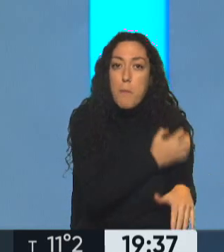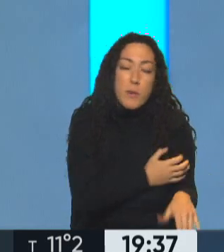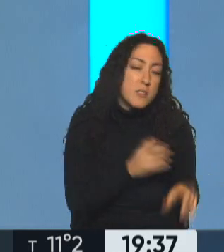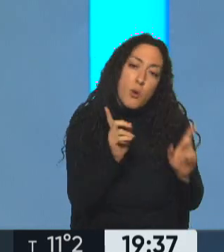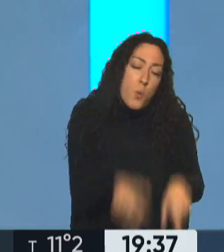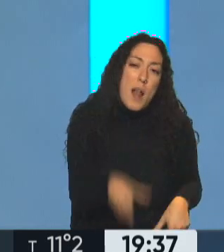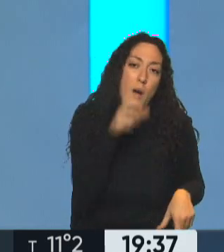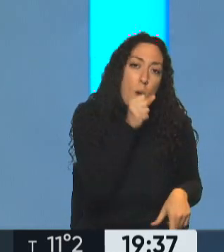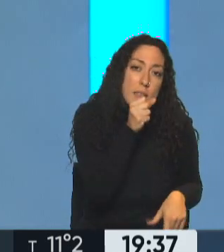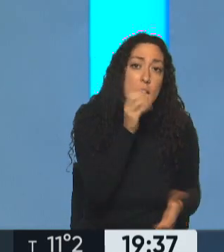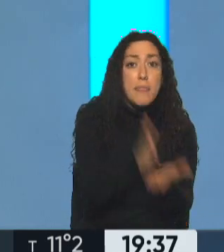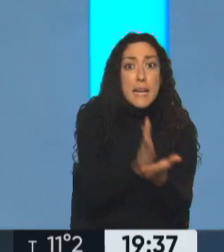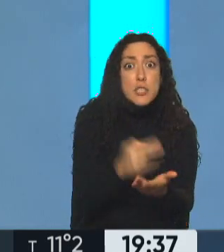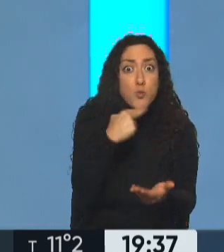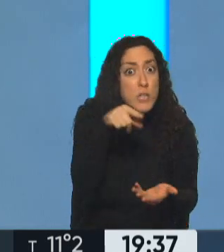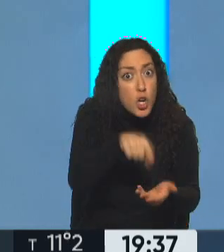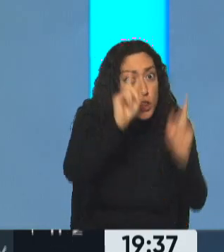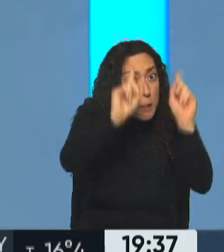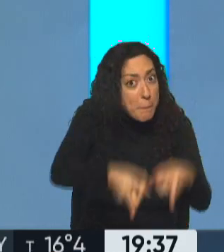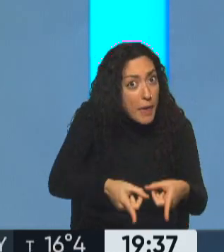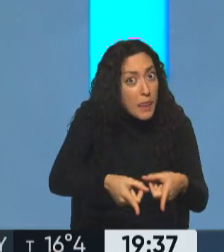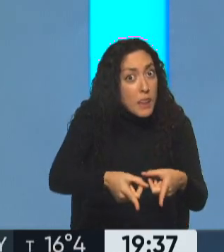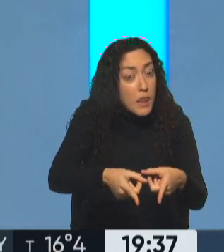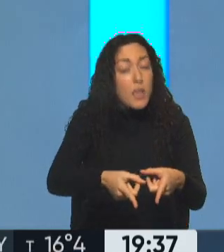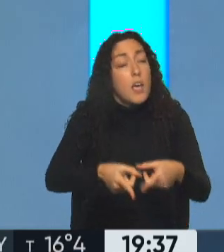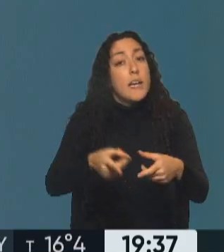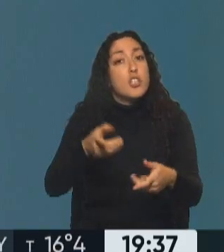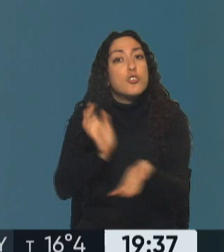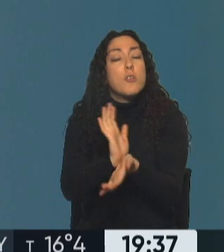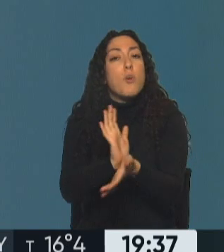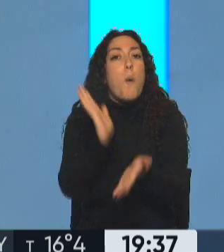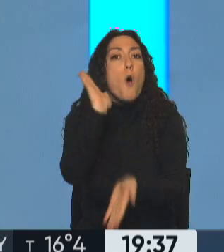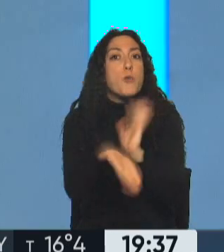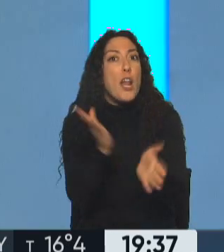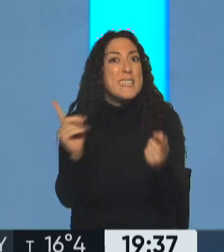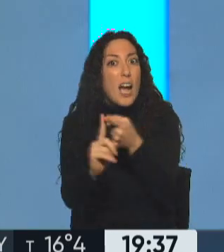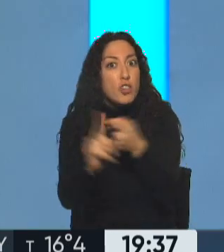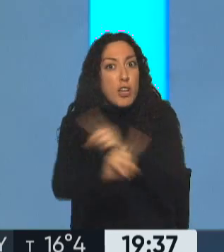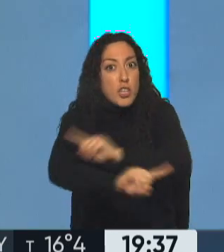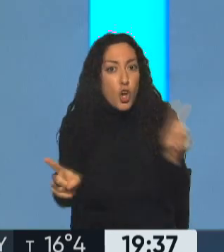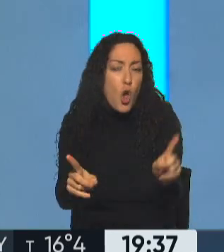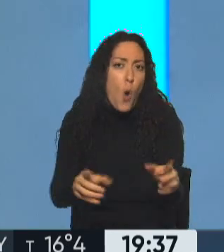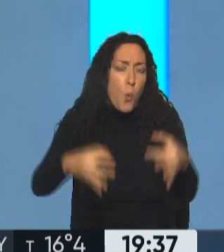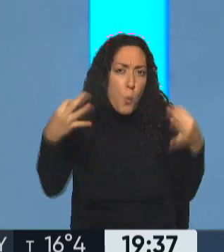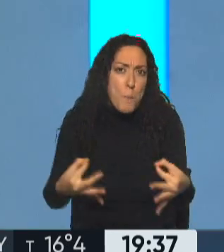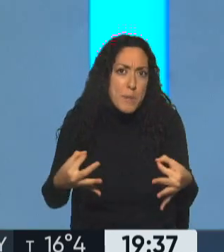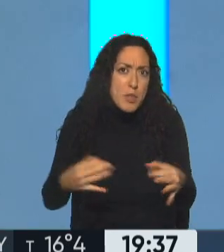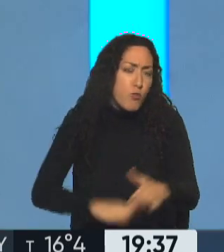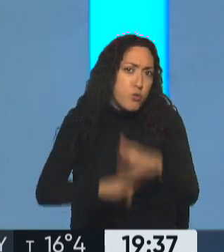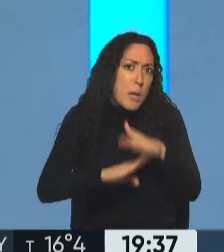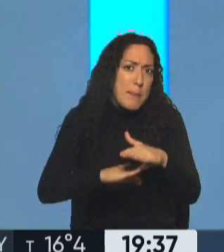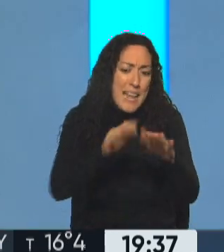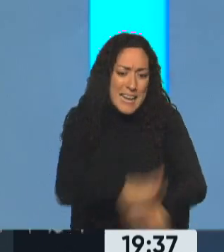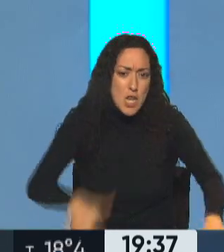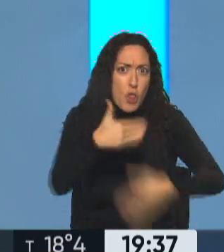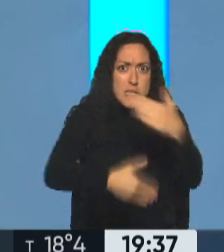las hijas, porque esa es la otra cuestión. Exacto. Entonces esa violencia también es un incumplimiento con derechos fundamentales del desarrollo de la